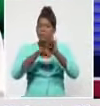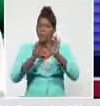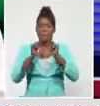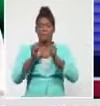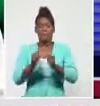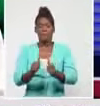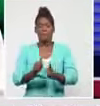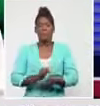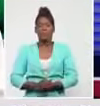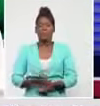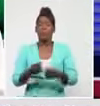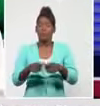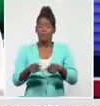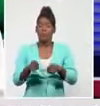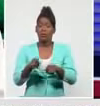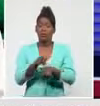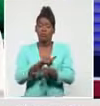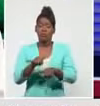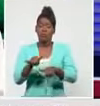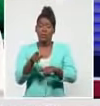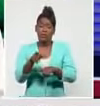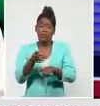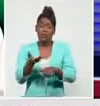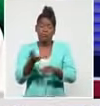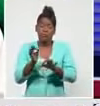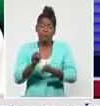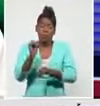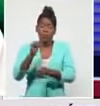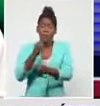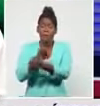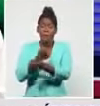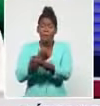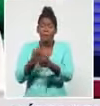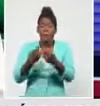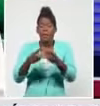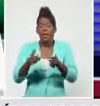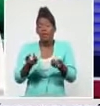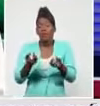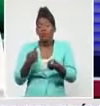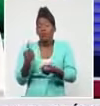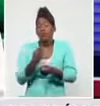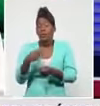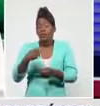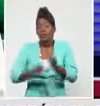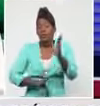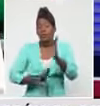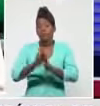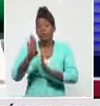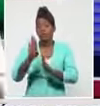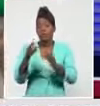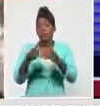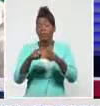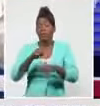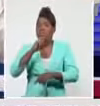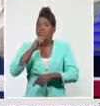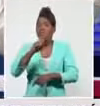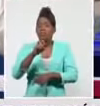existen, pero no sería posible que todas las personas fueran